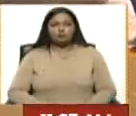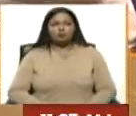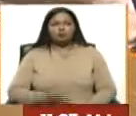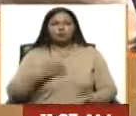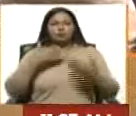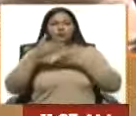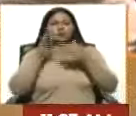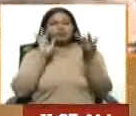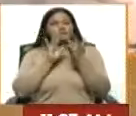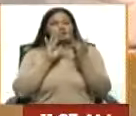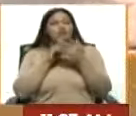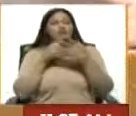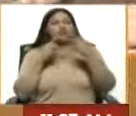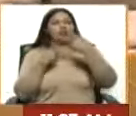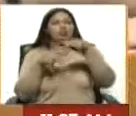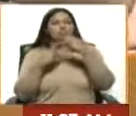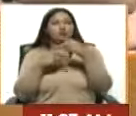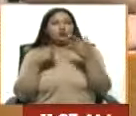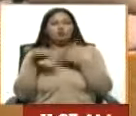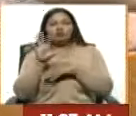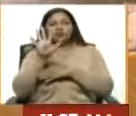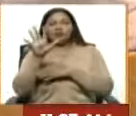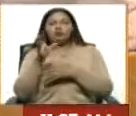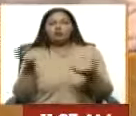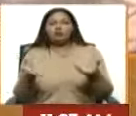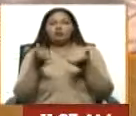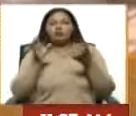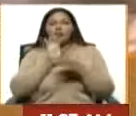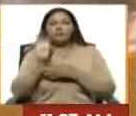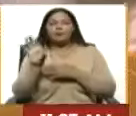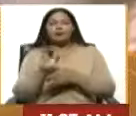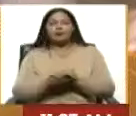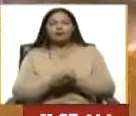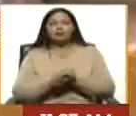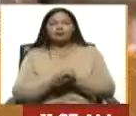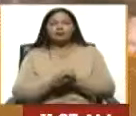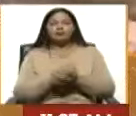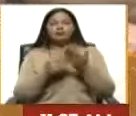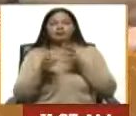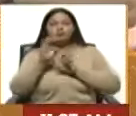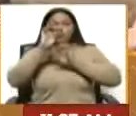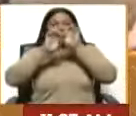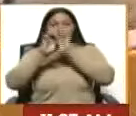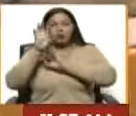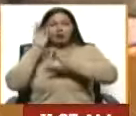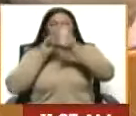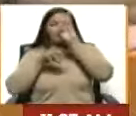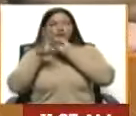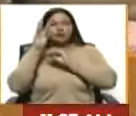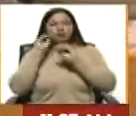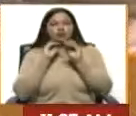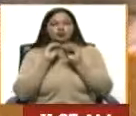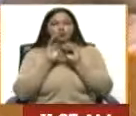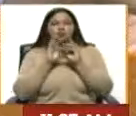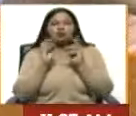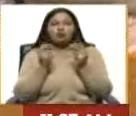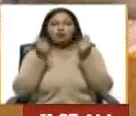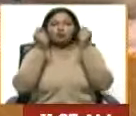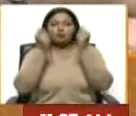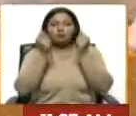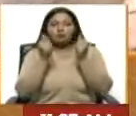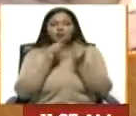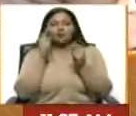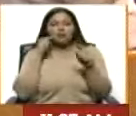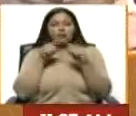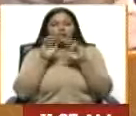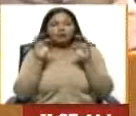mensaje directo en TikTok hablo con 5 cocineras de la patria, el algoritmo te va estudiando, va aprendiendo, se llama aprendizaje automático, y a través de